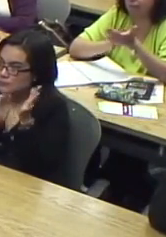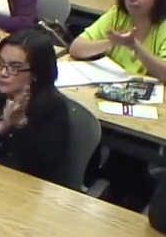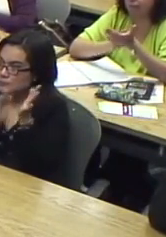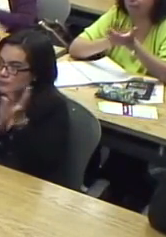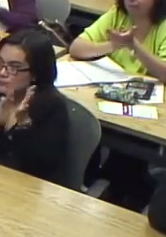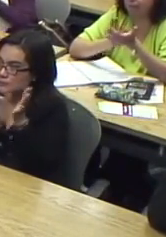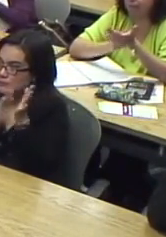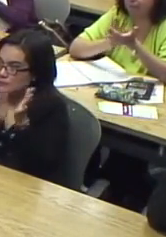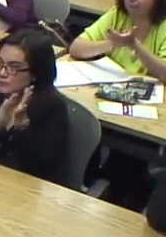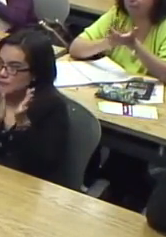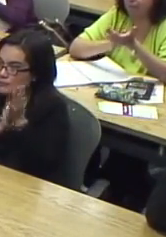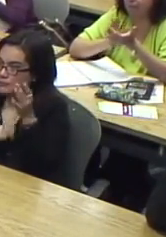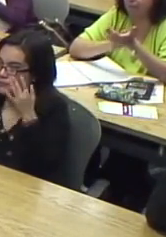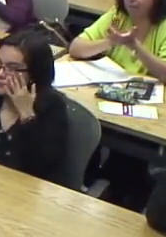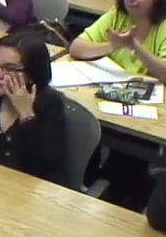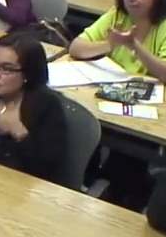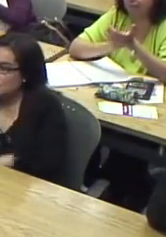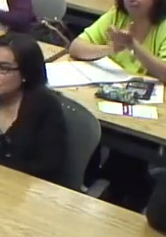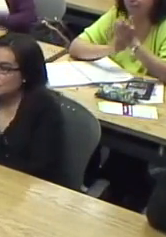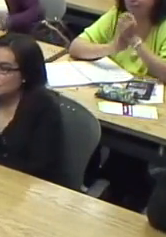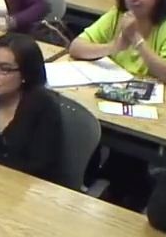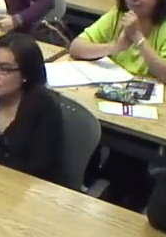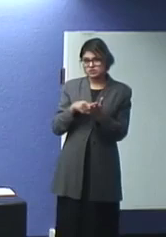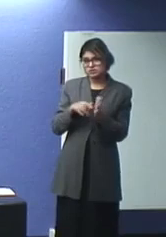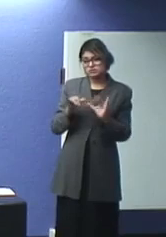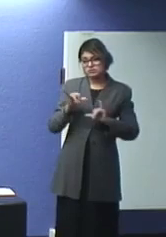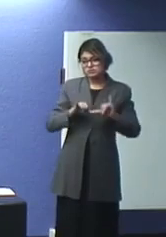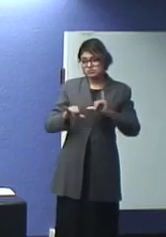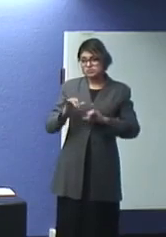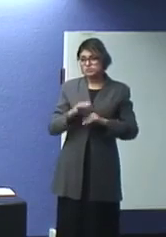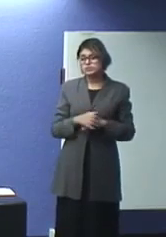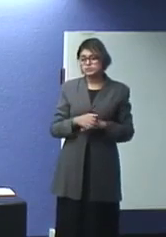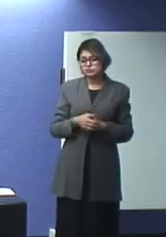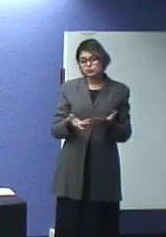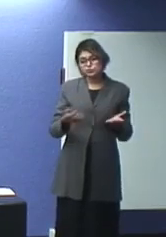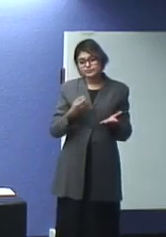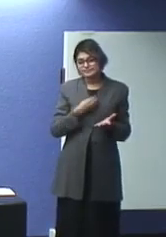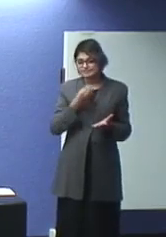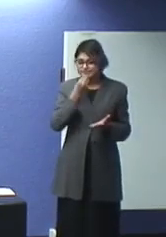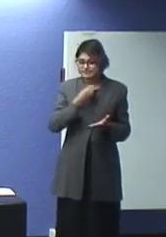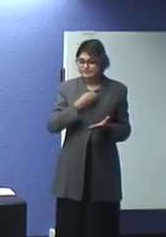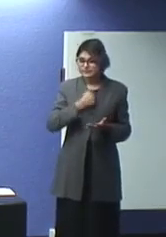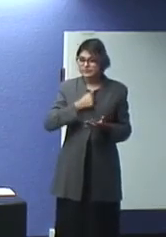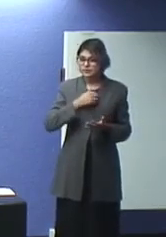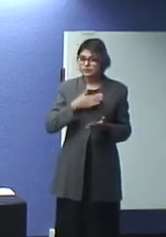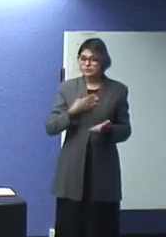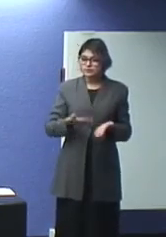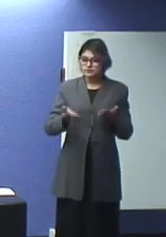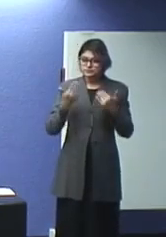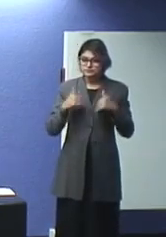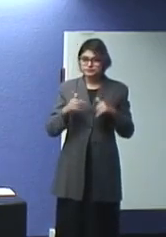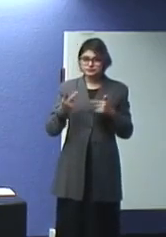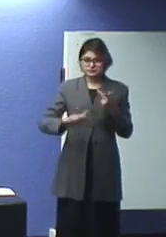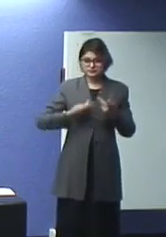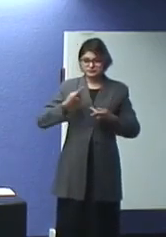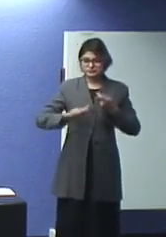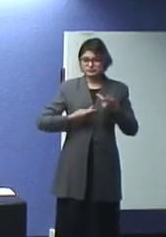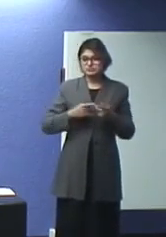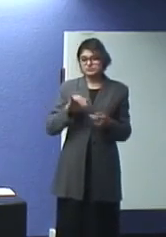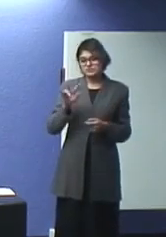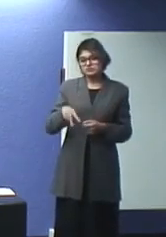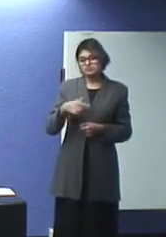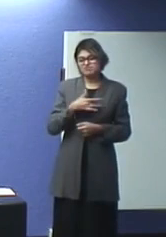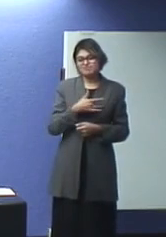Justo de nuevo en 15 minutos, muchas gracias. Simplemente quisiera decir, antes de pasar la sesión de preguntas, que sí es una pena